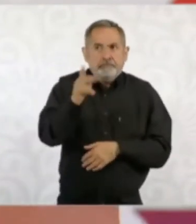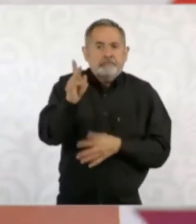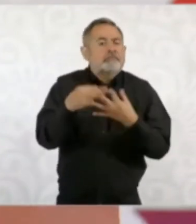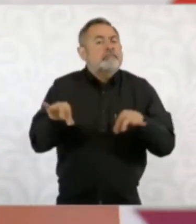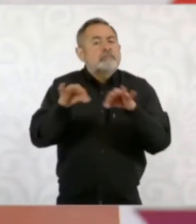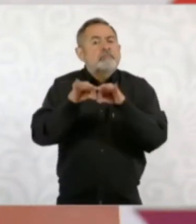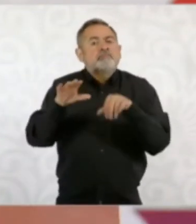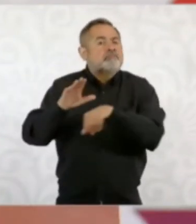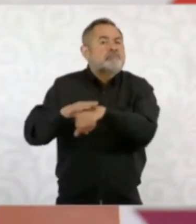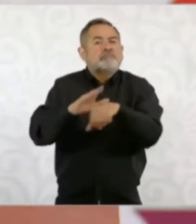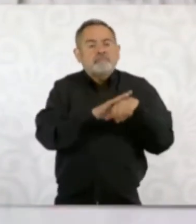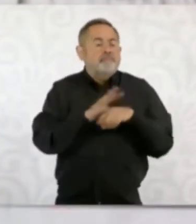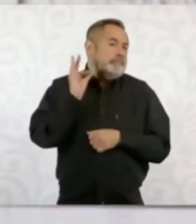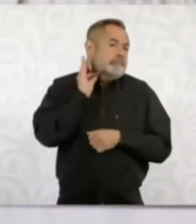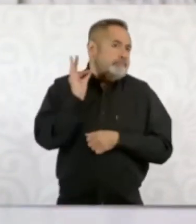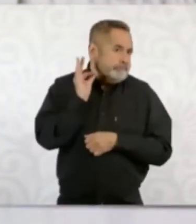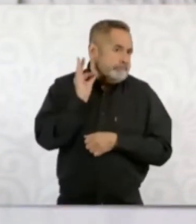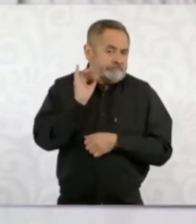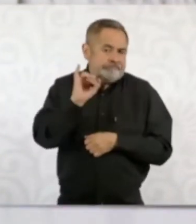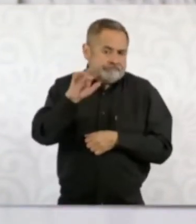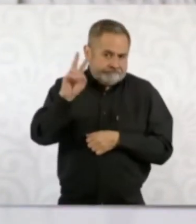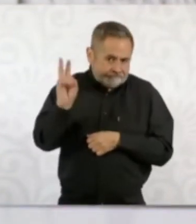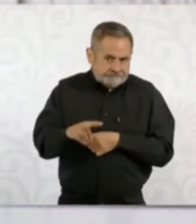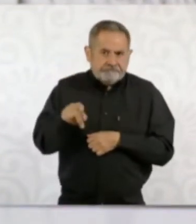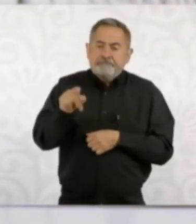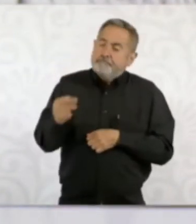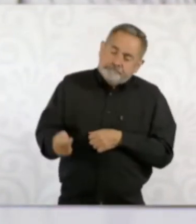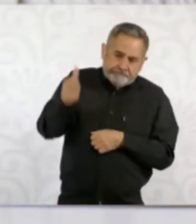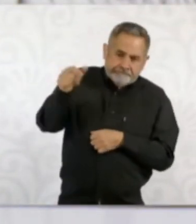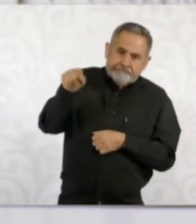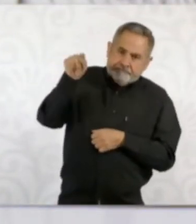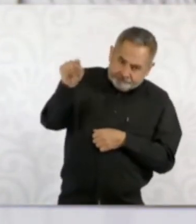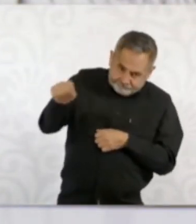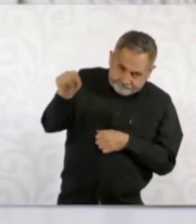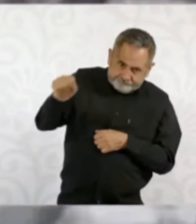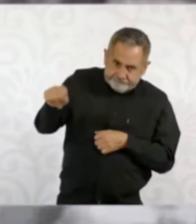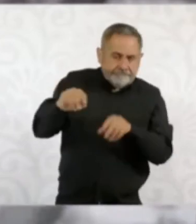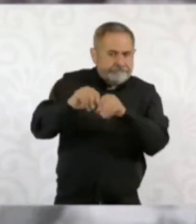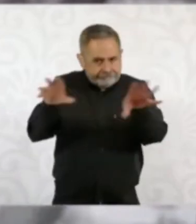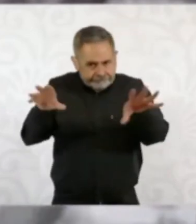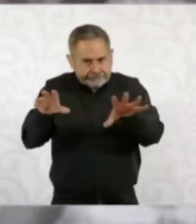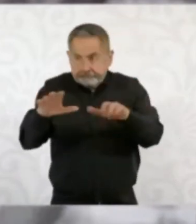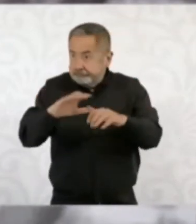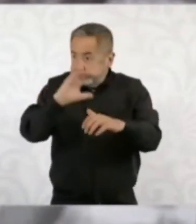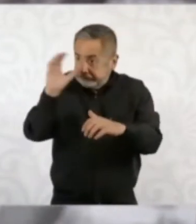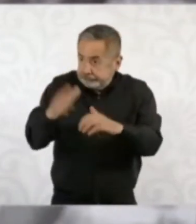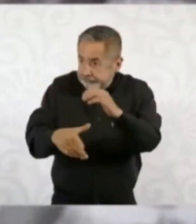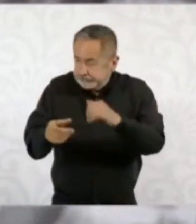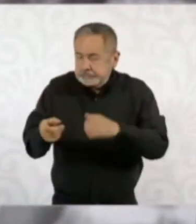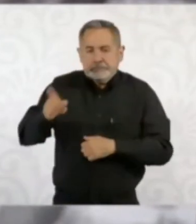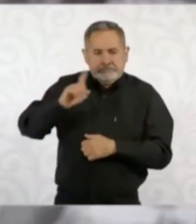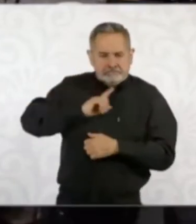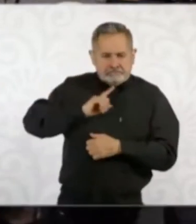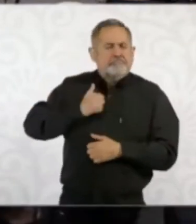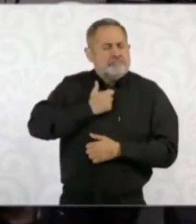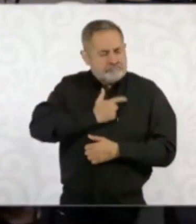le corresponde a la Fiscalía la den ellos una vez que tengan todos los datos y después con gusto podemos informar.